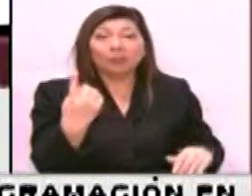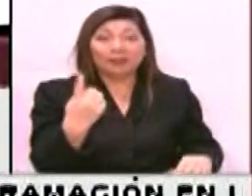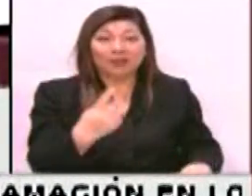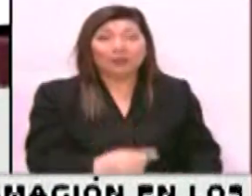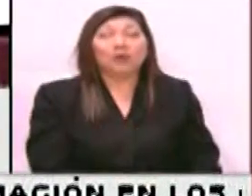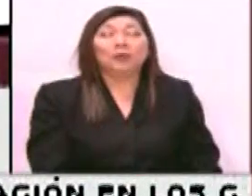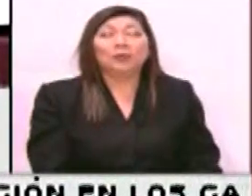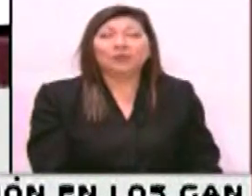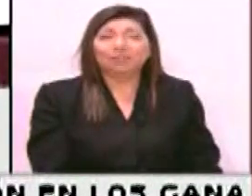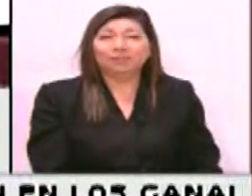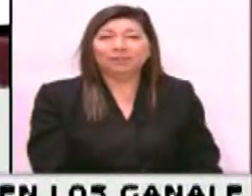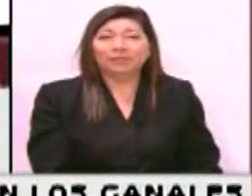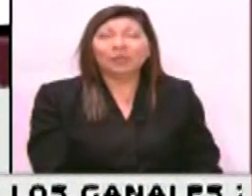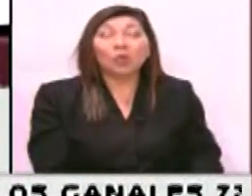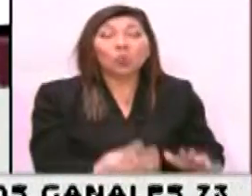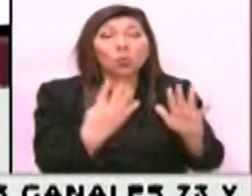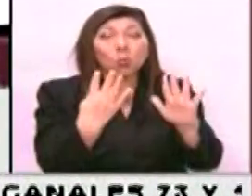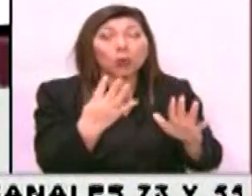8,246,291, o sea, el